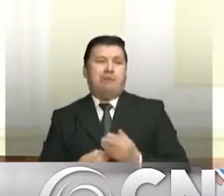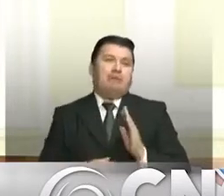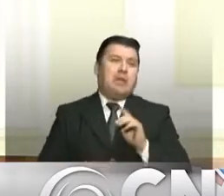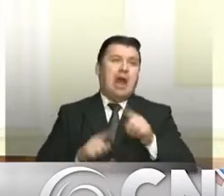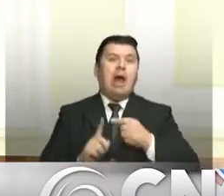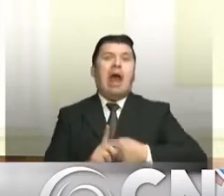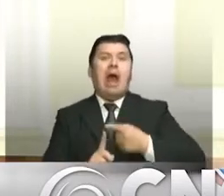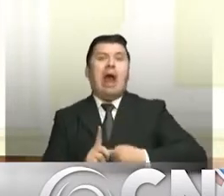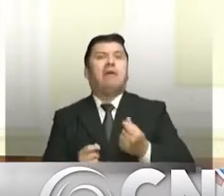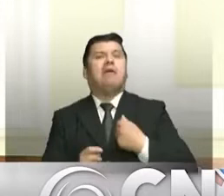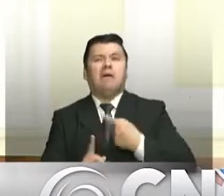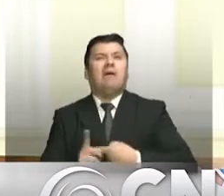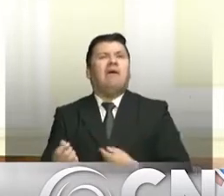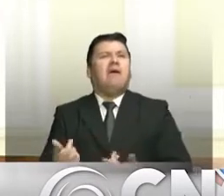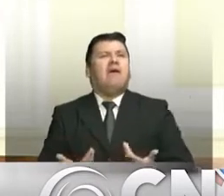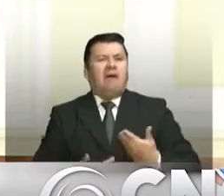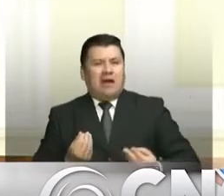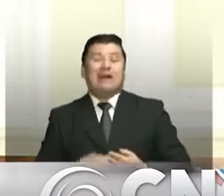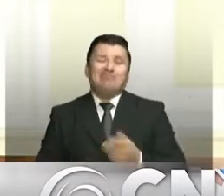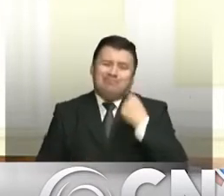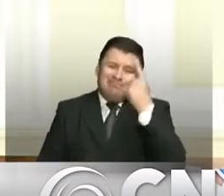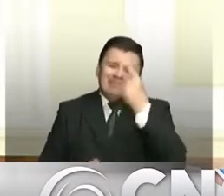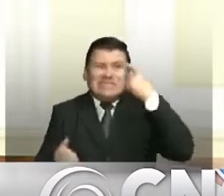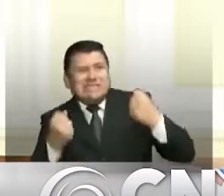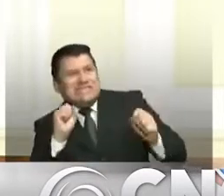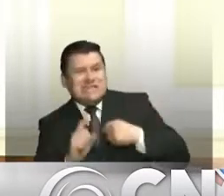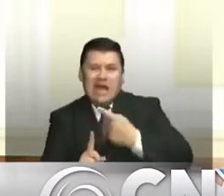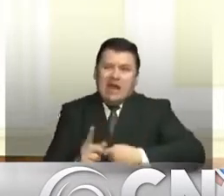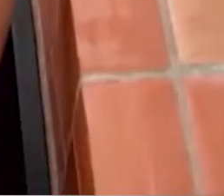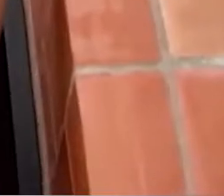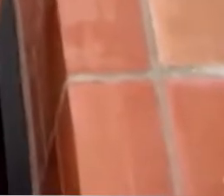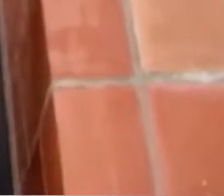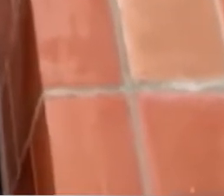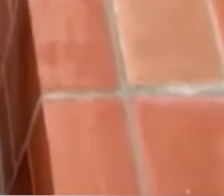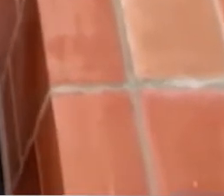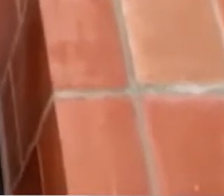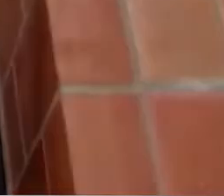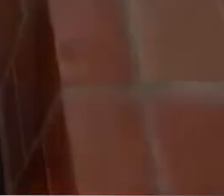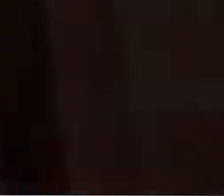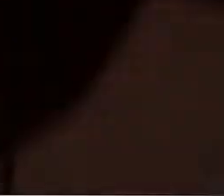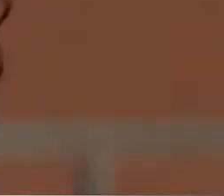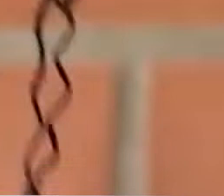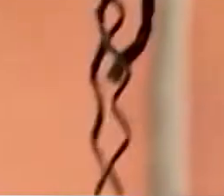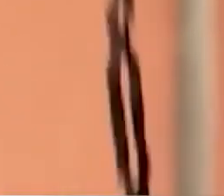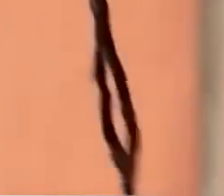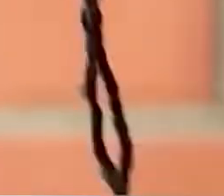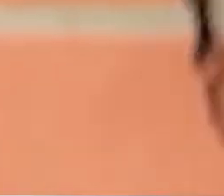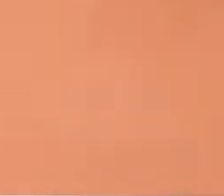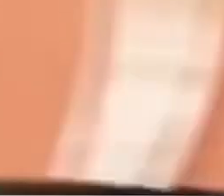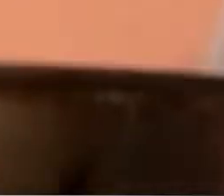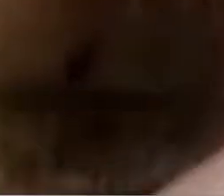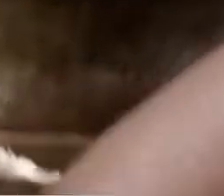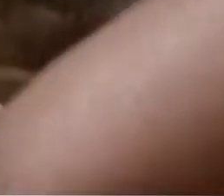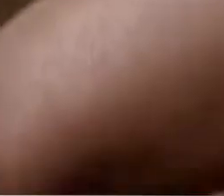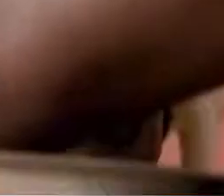algo de algunos arriendos y yo entiendo que hay muchas preocupaciones de la ciudadanía señaló que el 82 por ciento de los arriendos están en cabeza